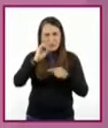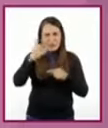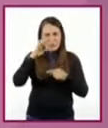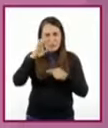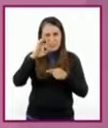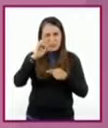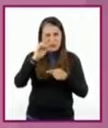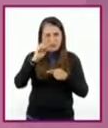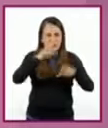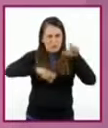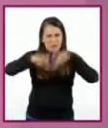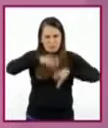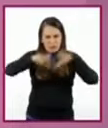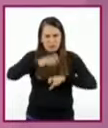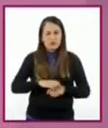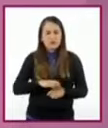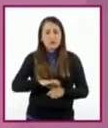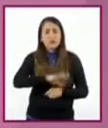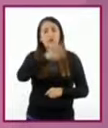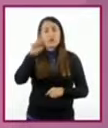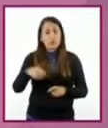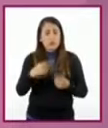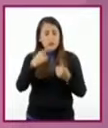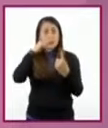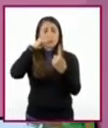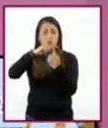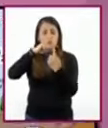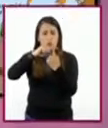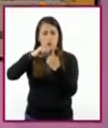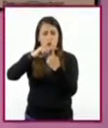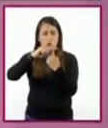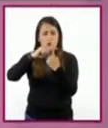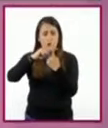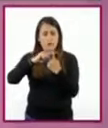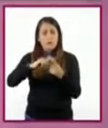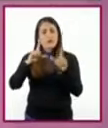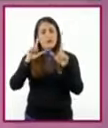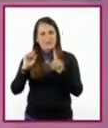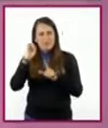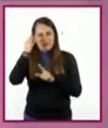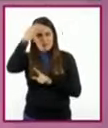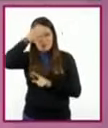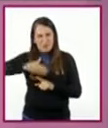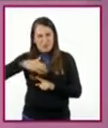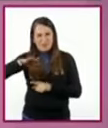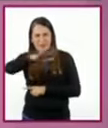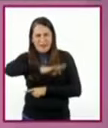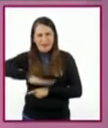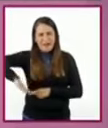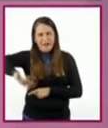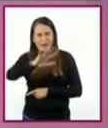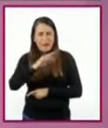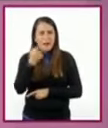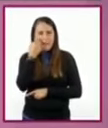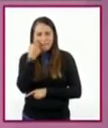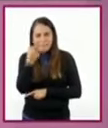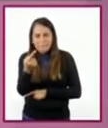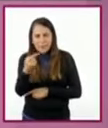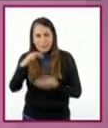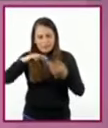Después tenemos un signo de suma, seguido de un paisaje en el cual observamos